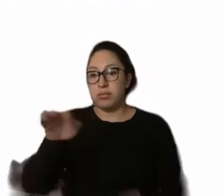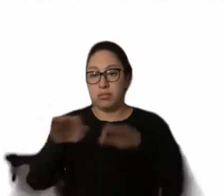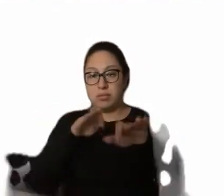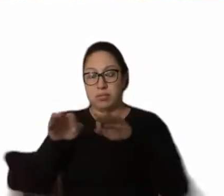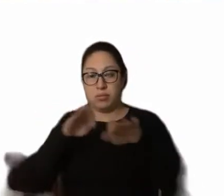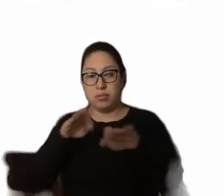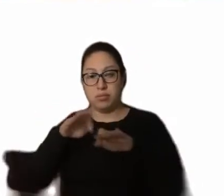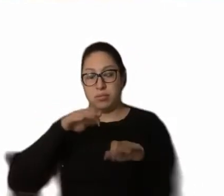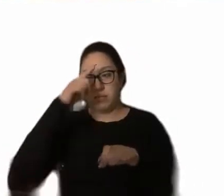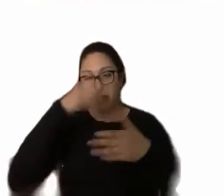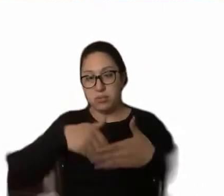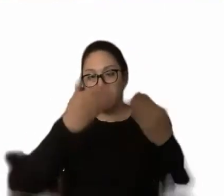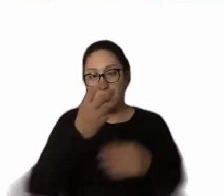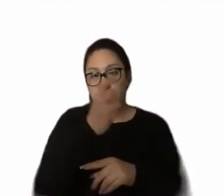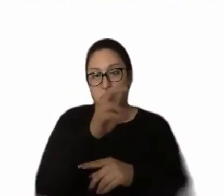que además pues